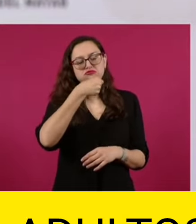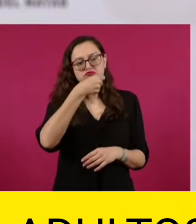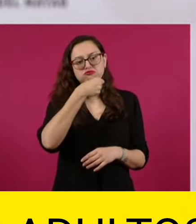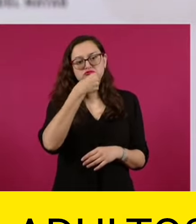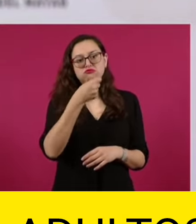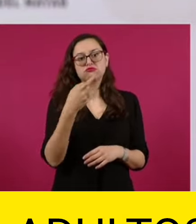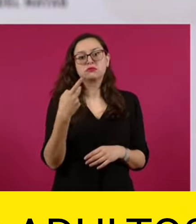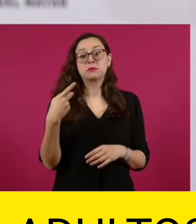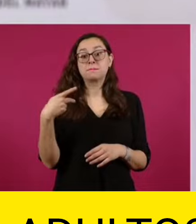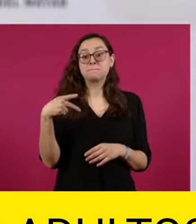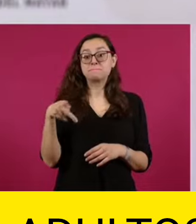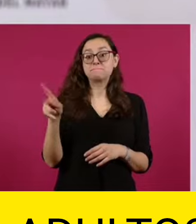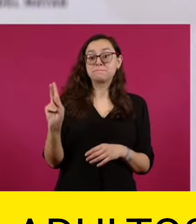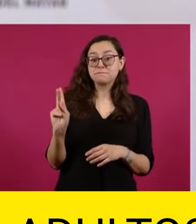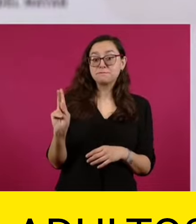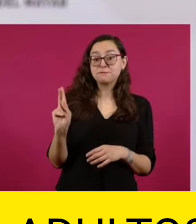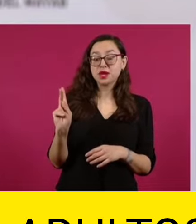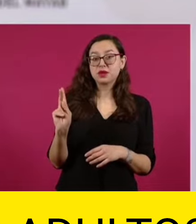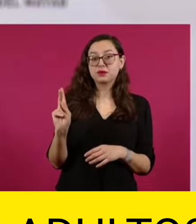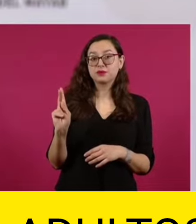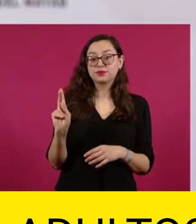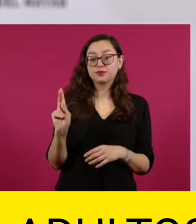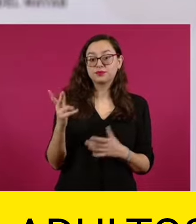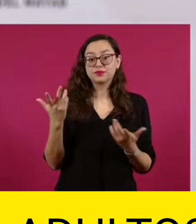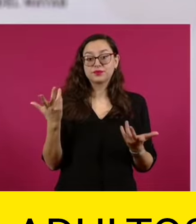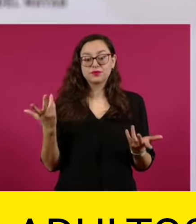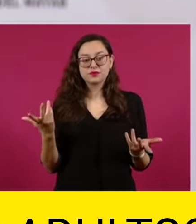nada más que hay